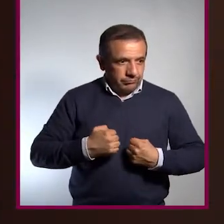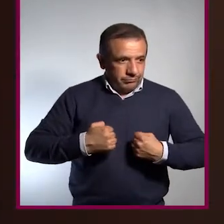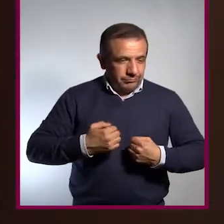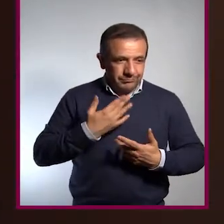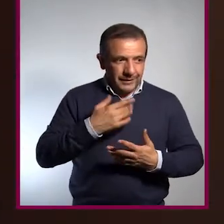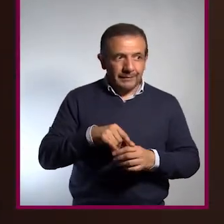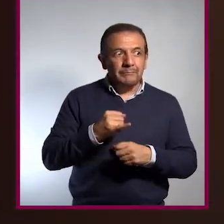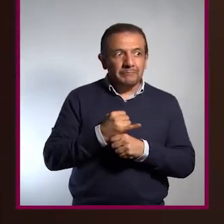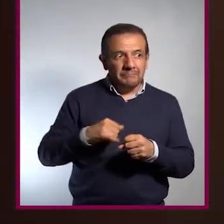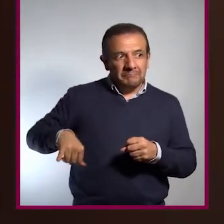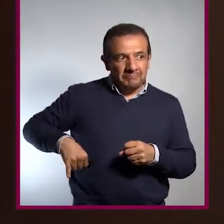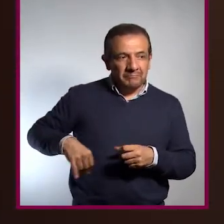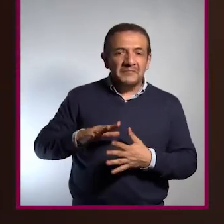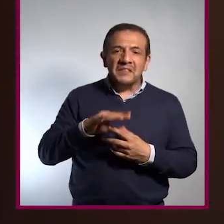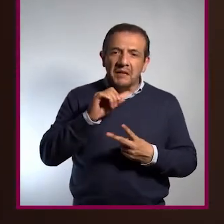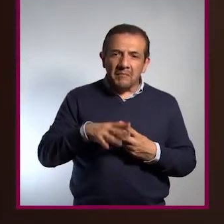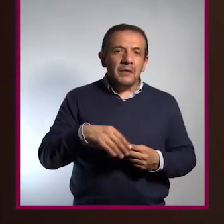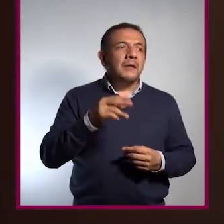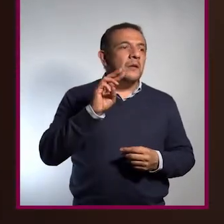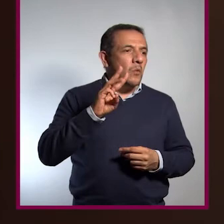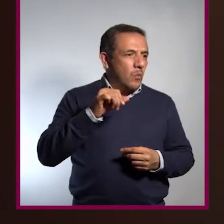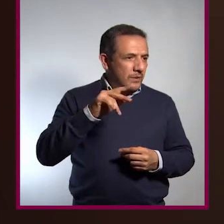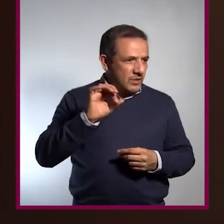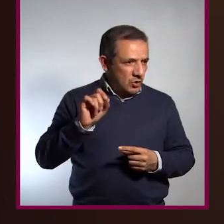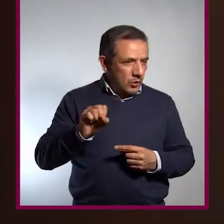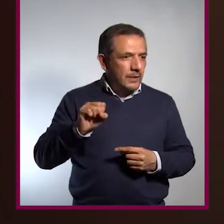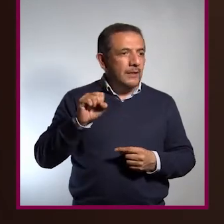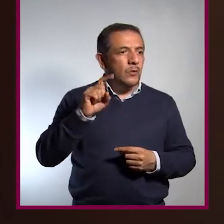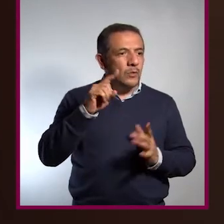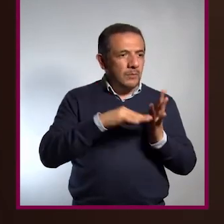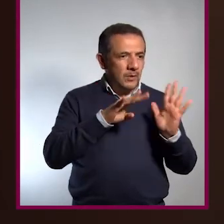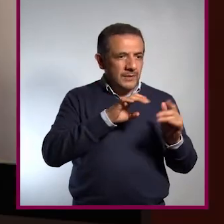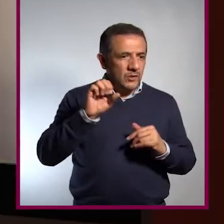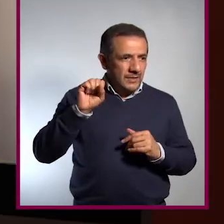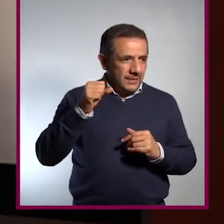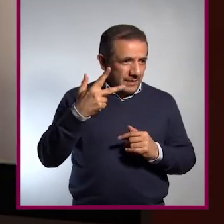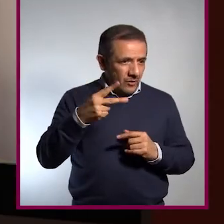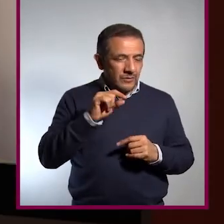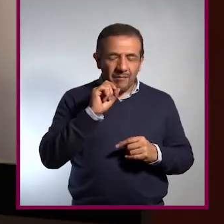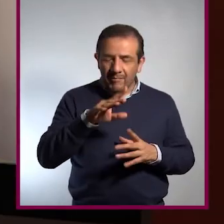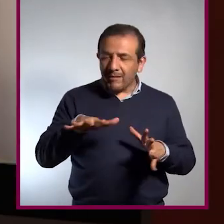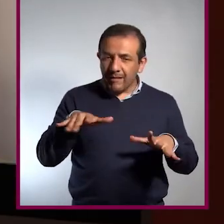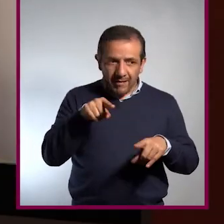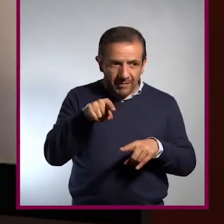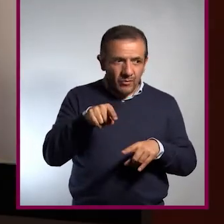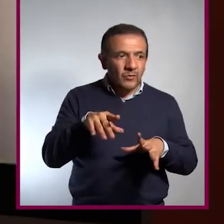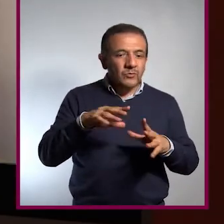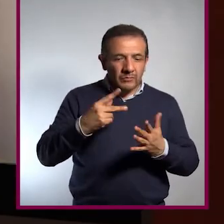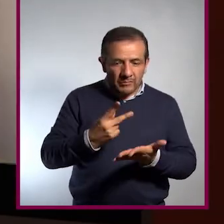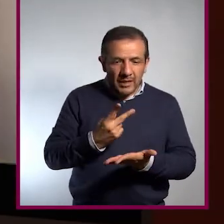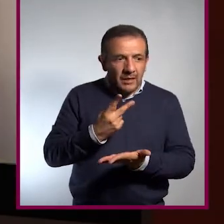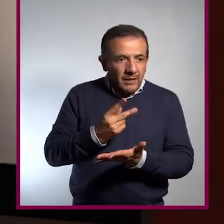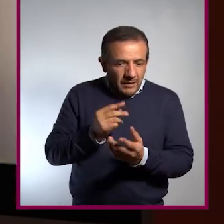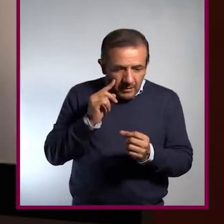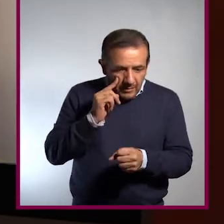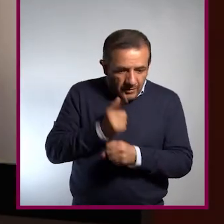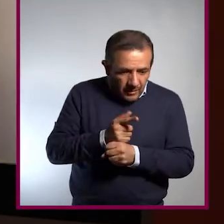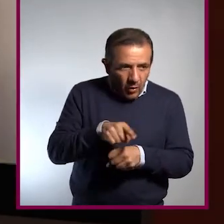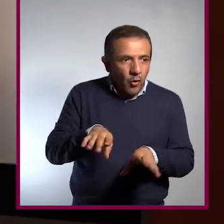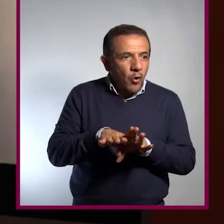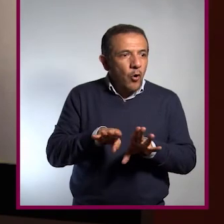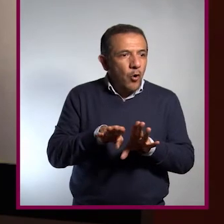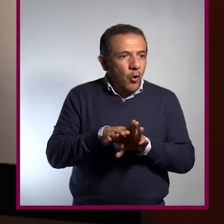interesante. Y me parece que Watson y Crick en 1962 cambiaron el mundo completamente por descubrir la